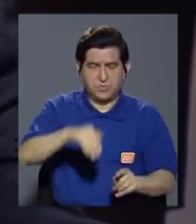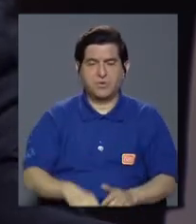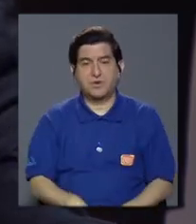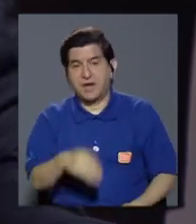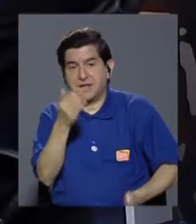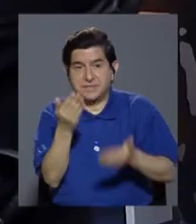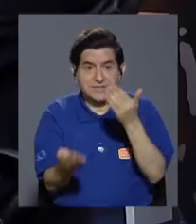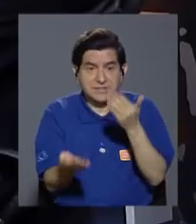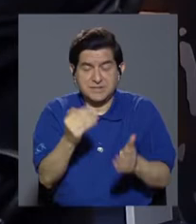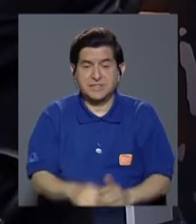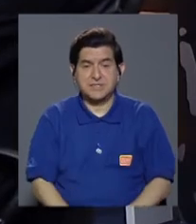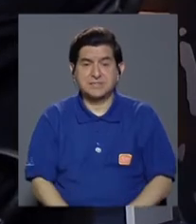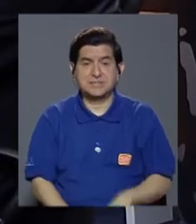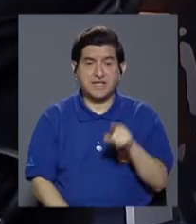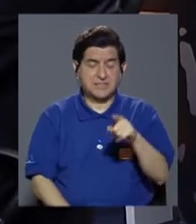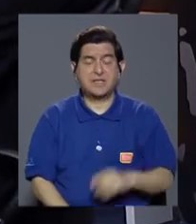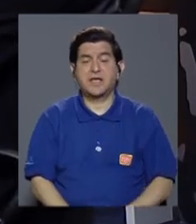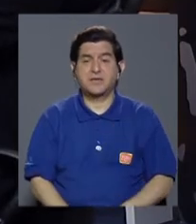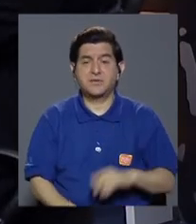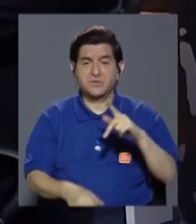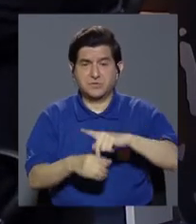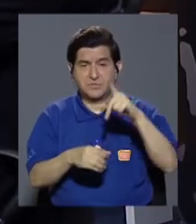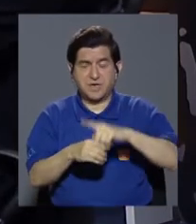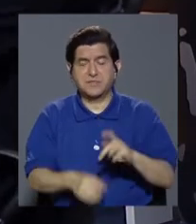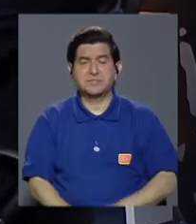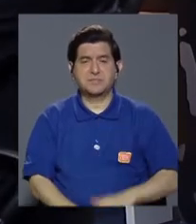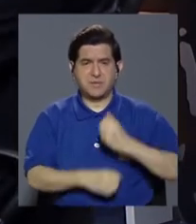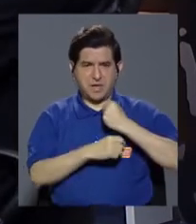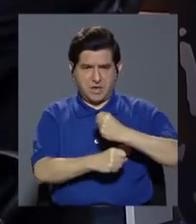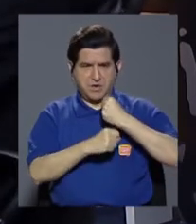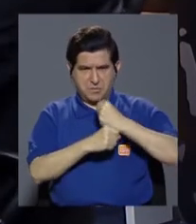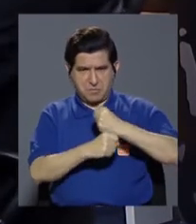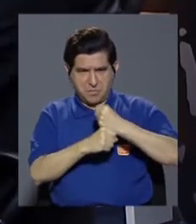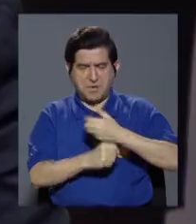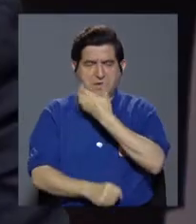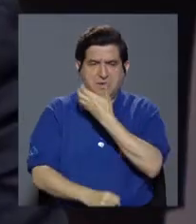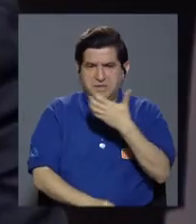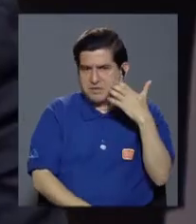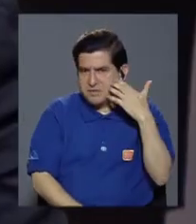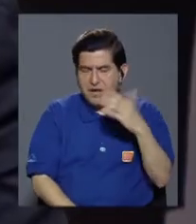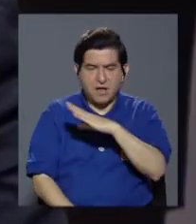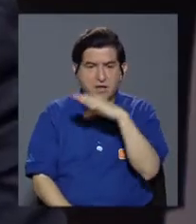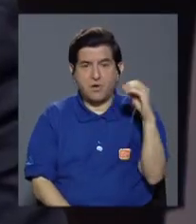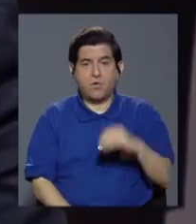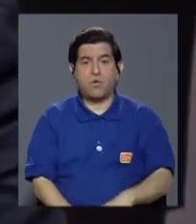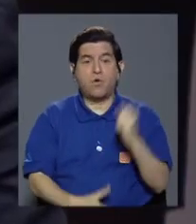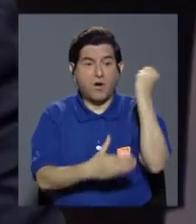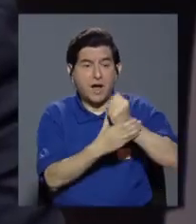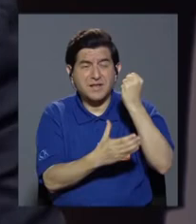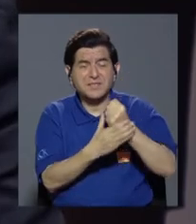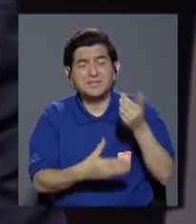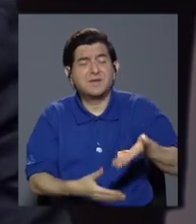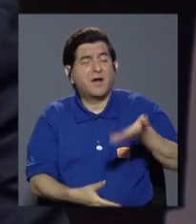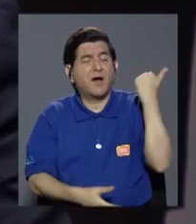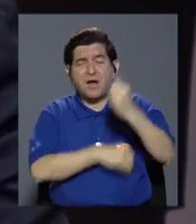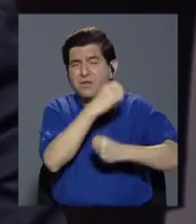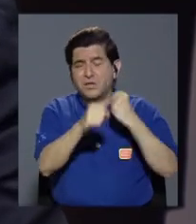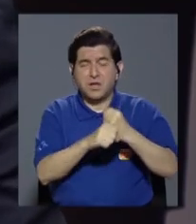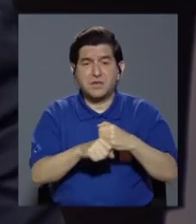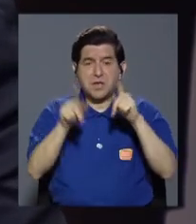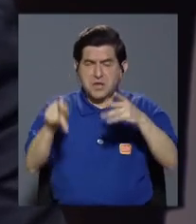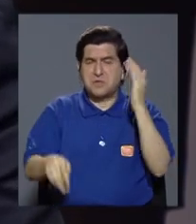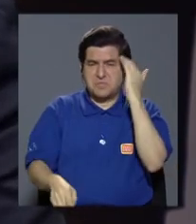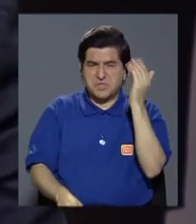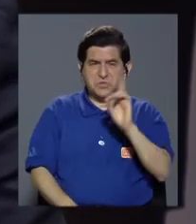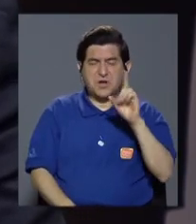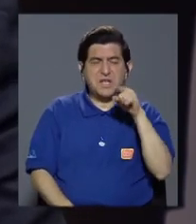tantos militares activos en las guerrillas o bien porque fueron asesinados hace muchos años todo el mundo sabía